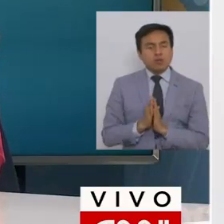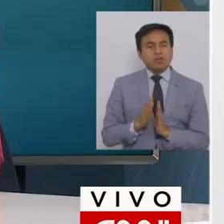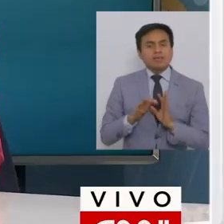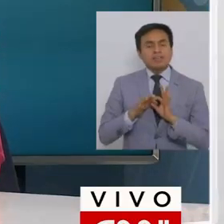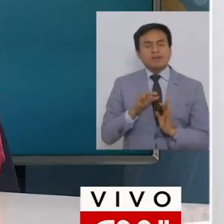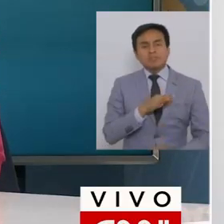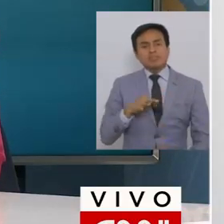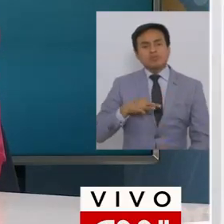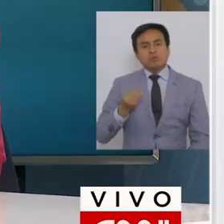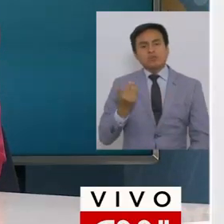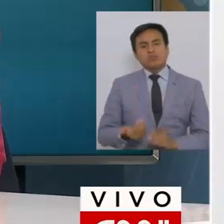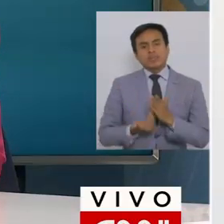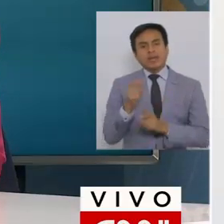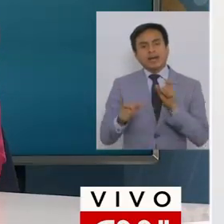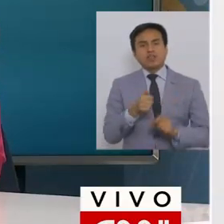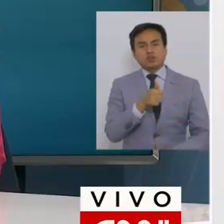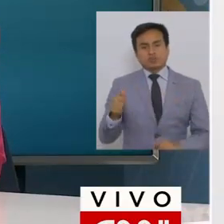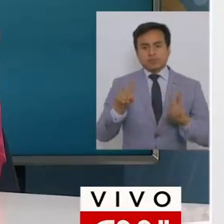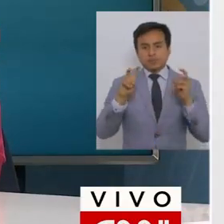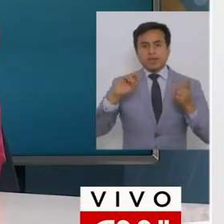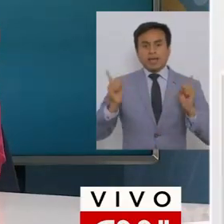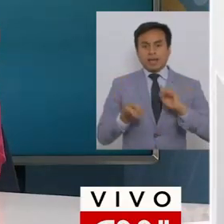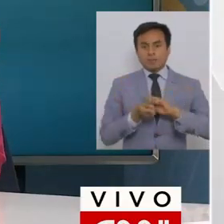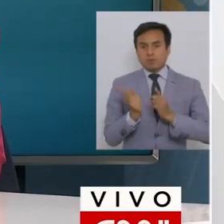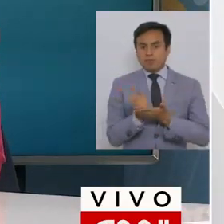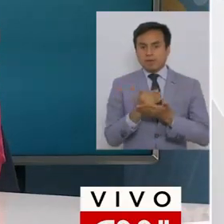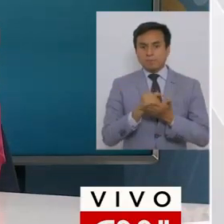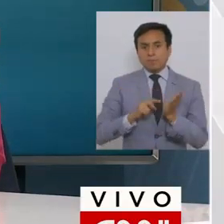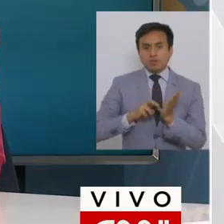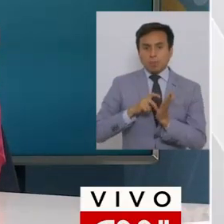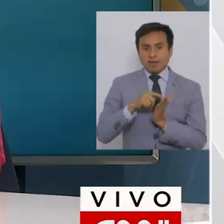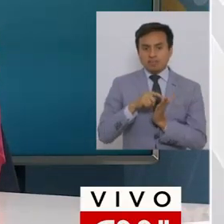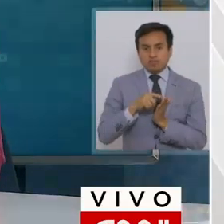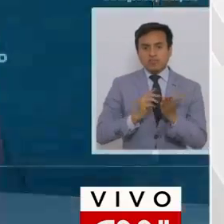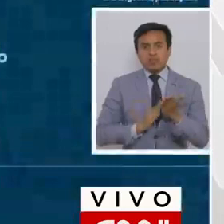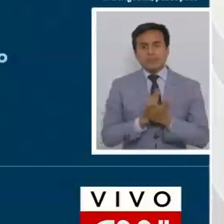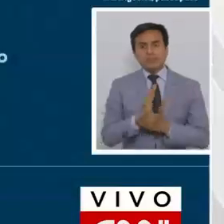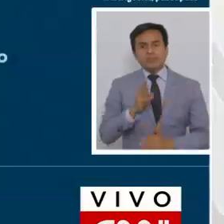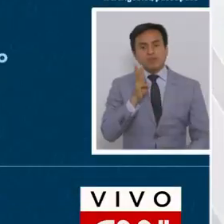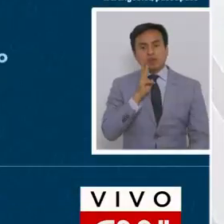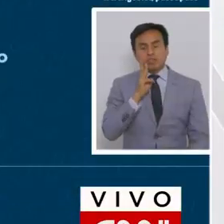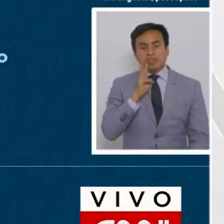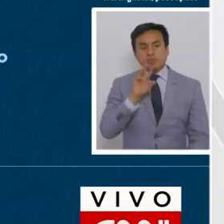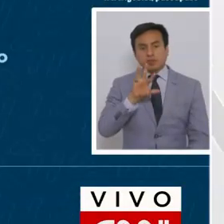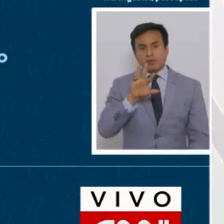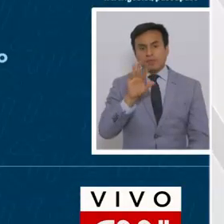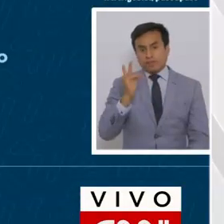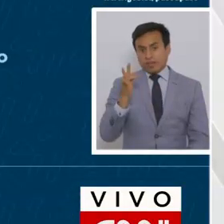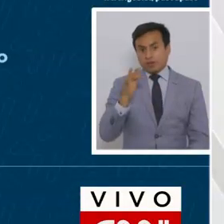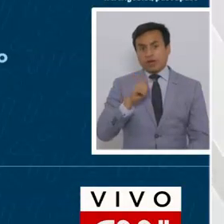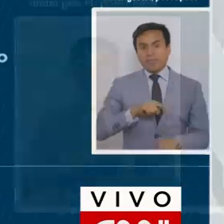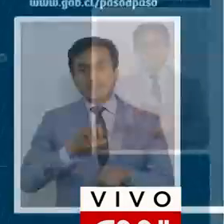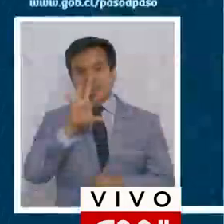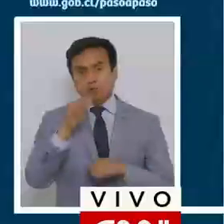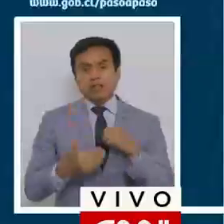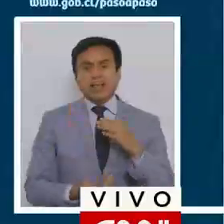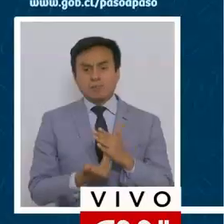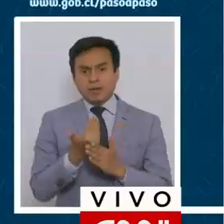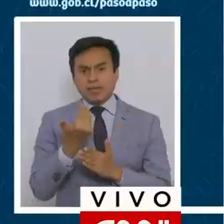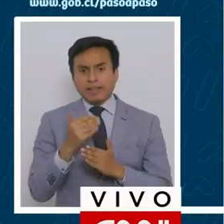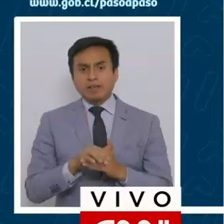todos. Respecto a los cambios en el plan paso a paso, a partir del miércoles 9 de febrero a las 5 de la